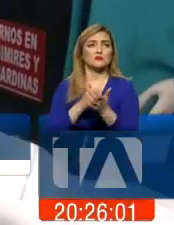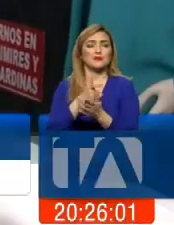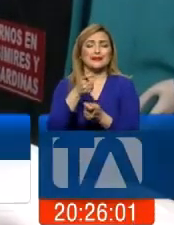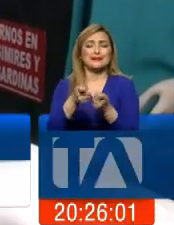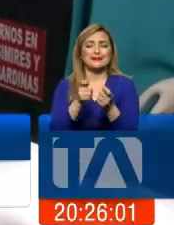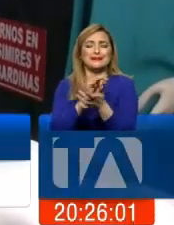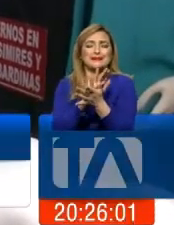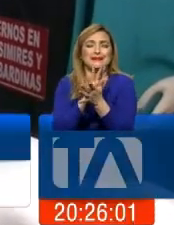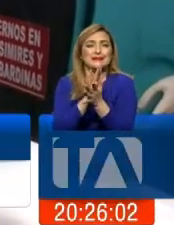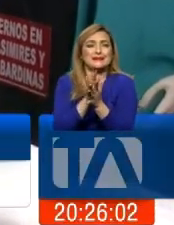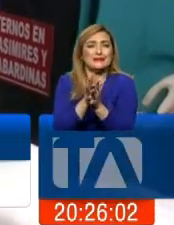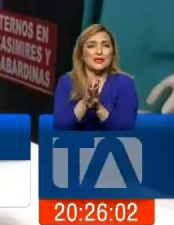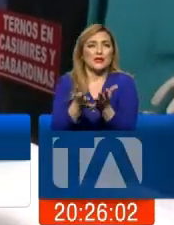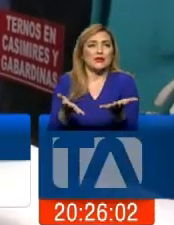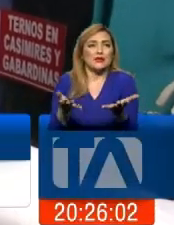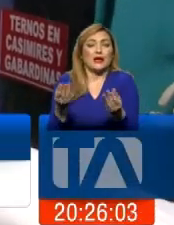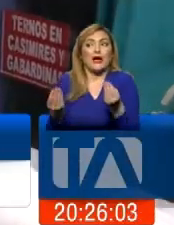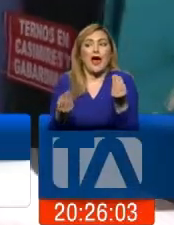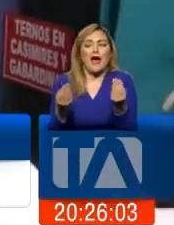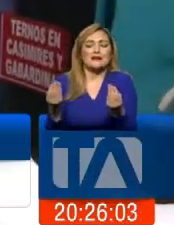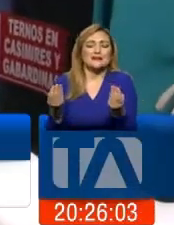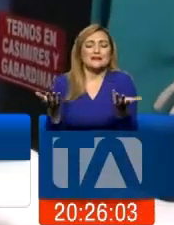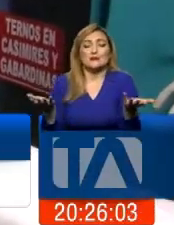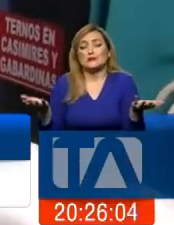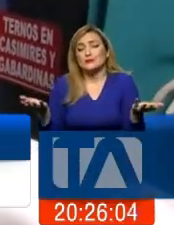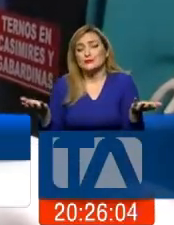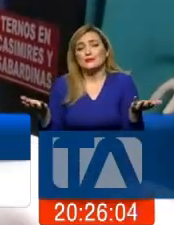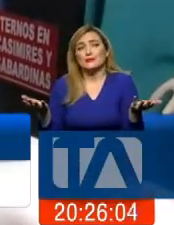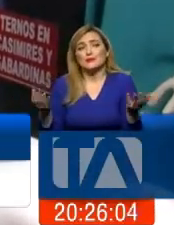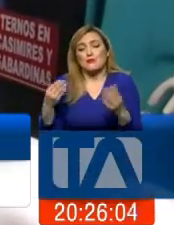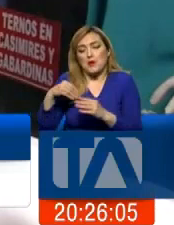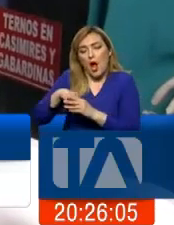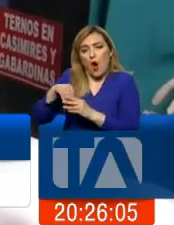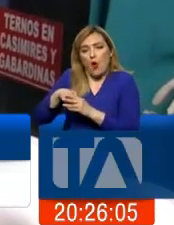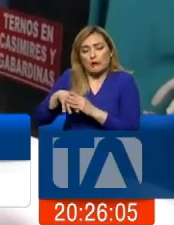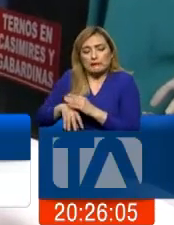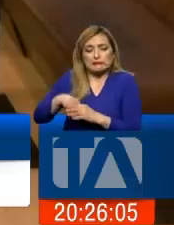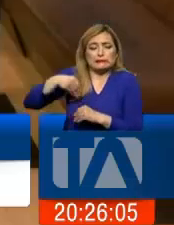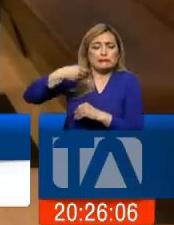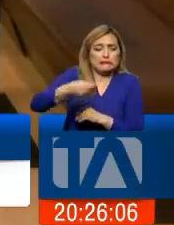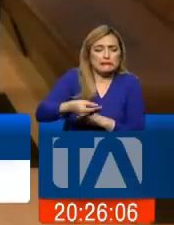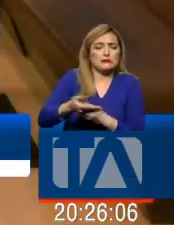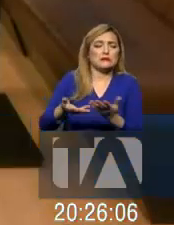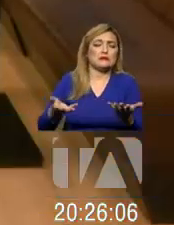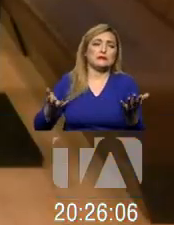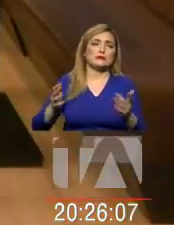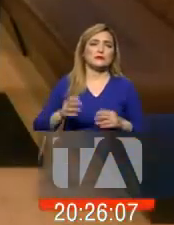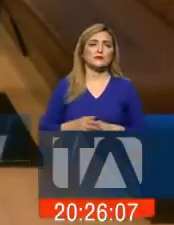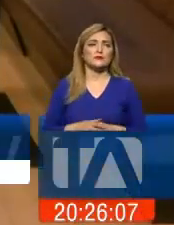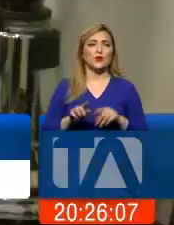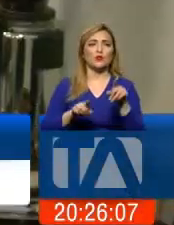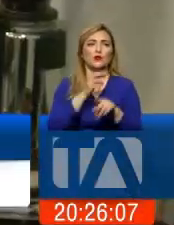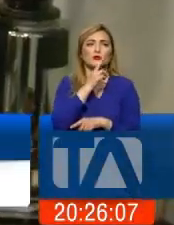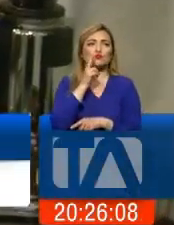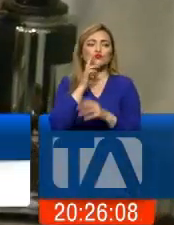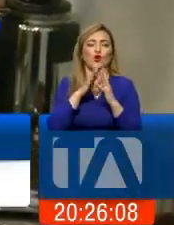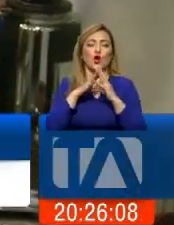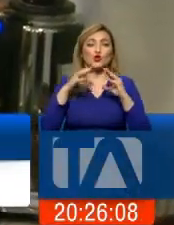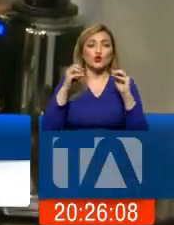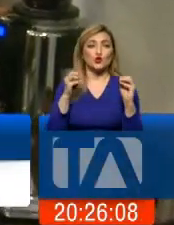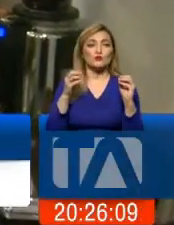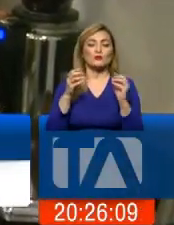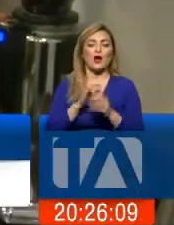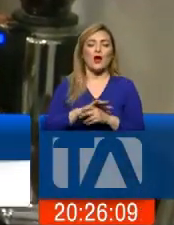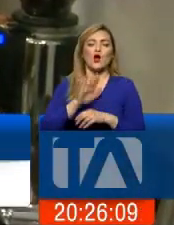venta, no sé qué se puede hacer. He sacado los ahorros, lo que se ha tenido. Para algunos restaurantes, la solución se ha centrado